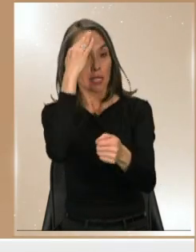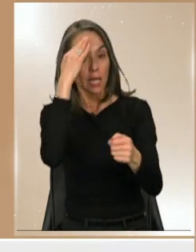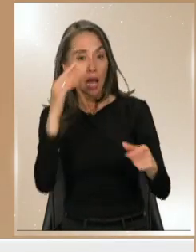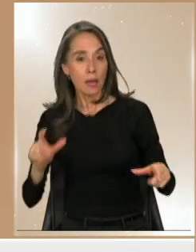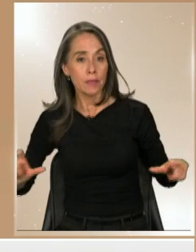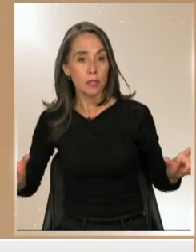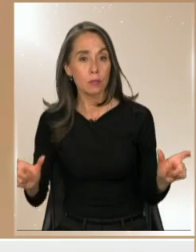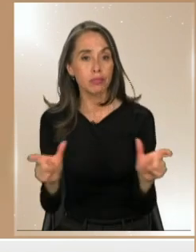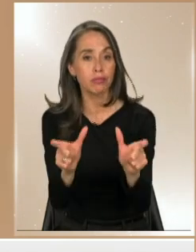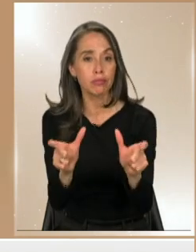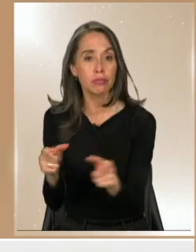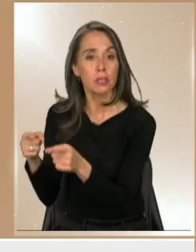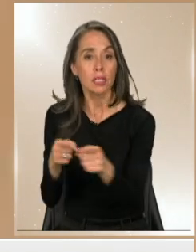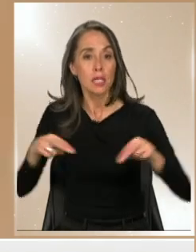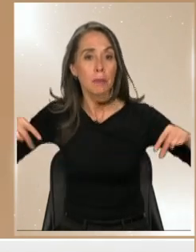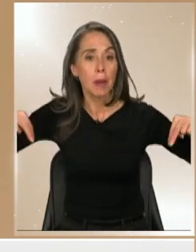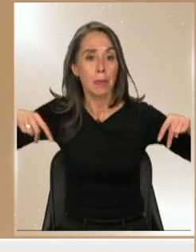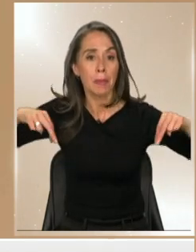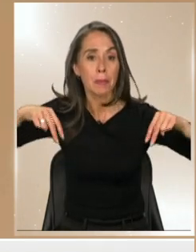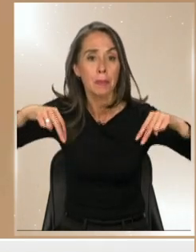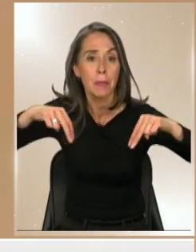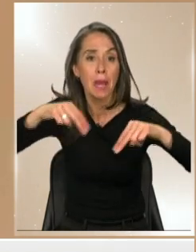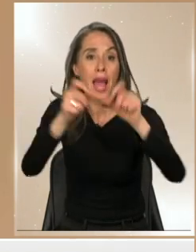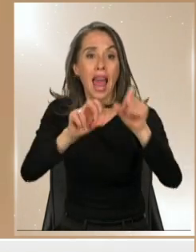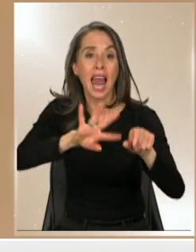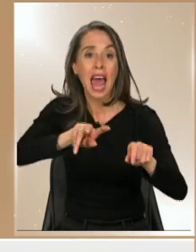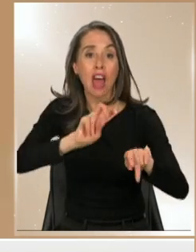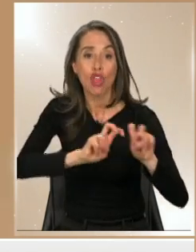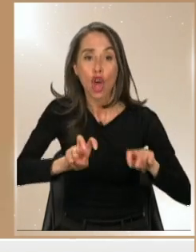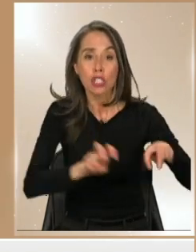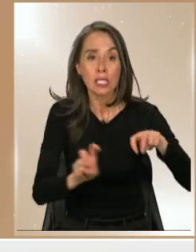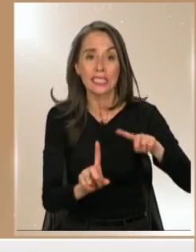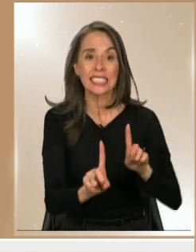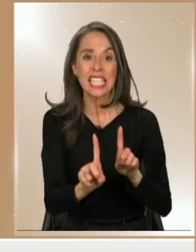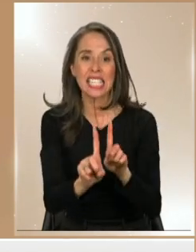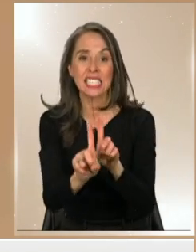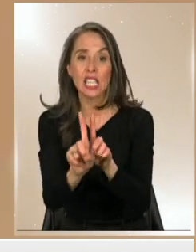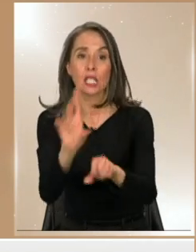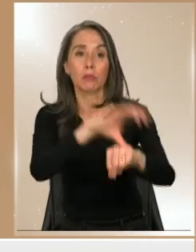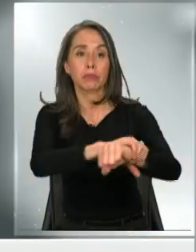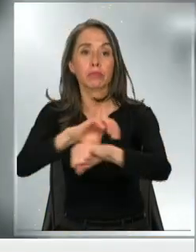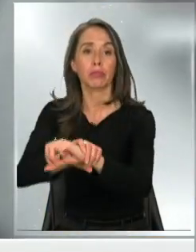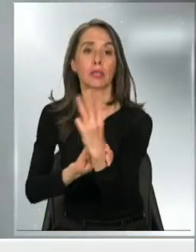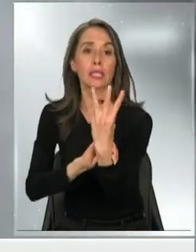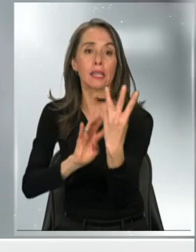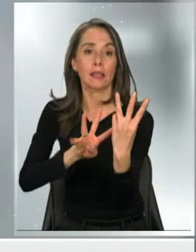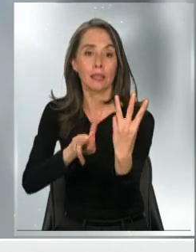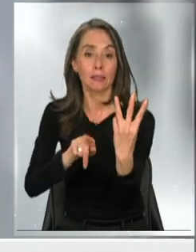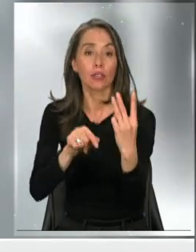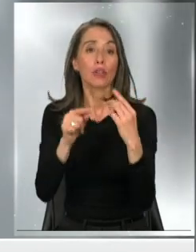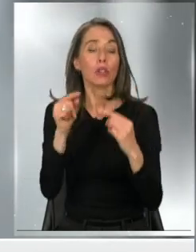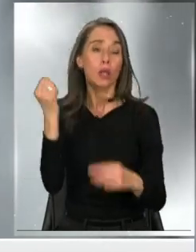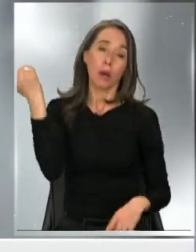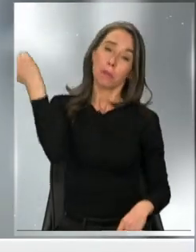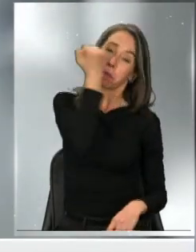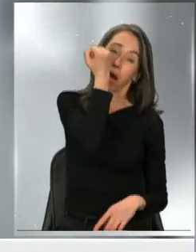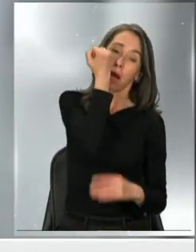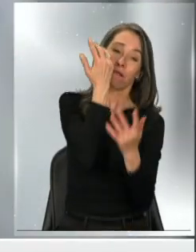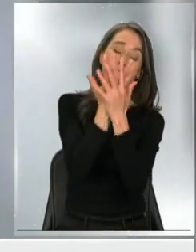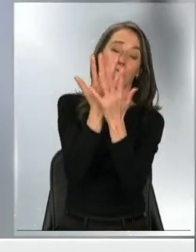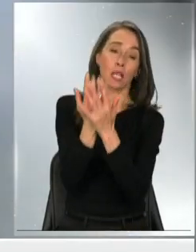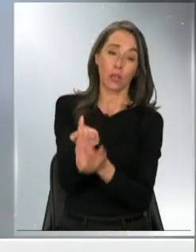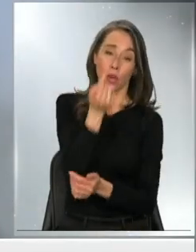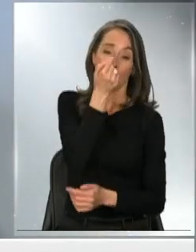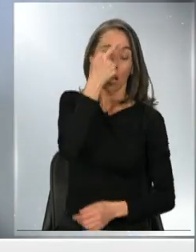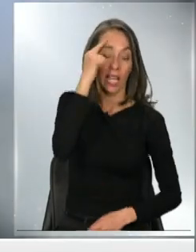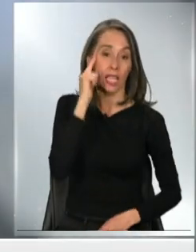una persecución de infantería, logrando la detención de tres individuos. Una grave lesión producto del rompimiento del vidrio